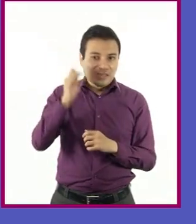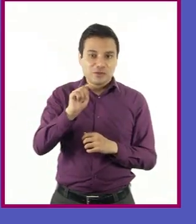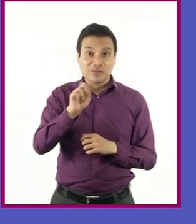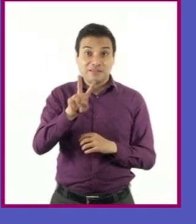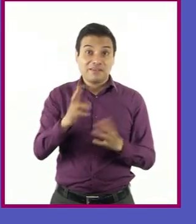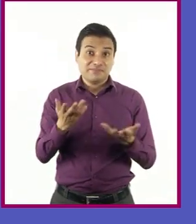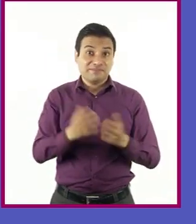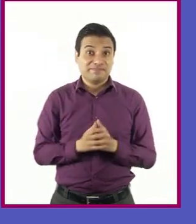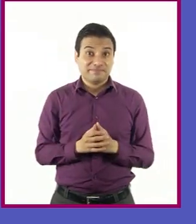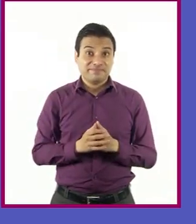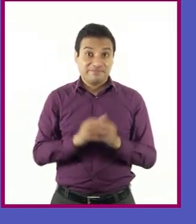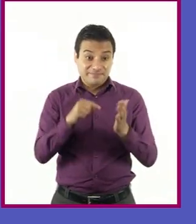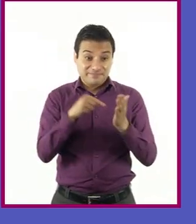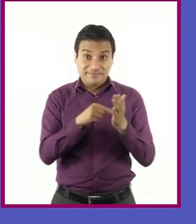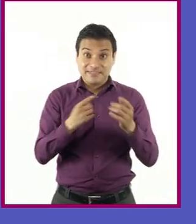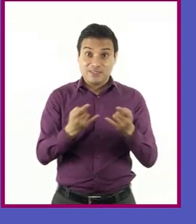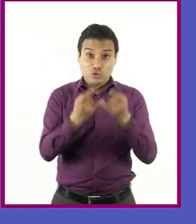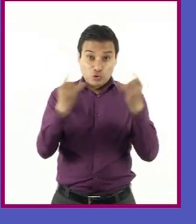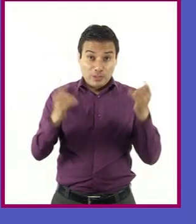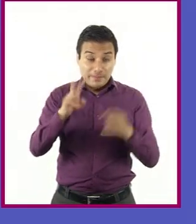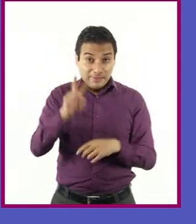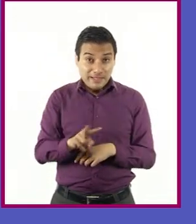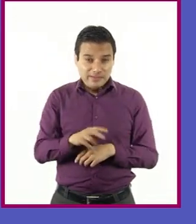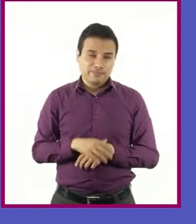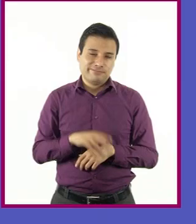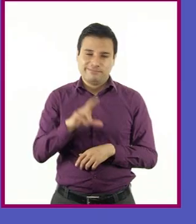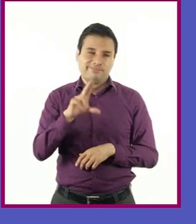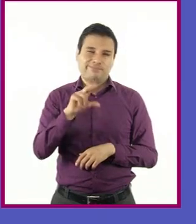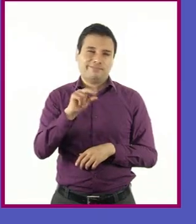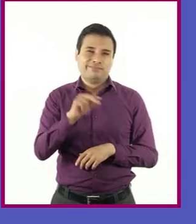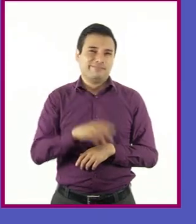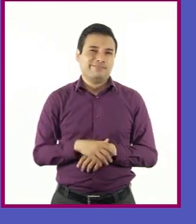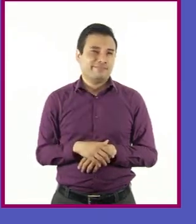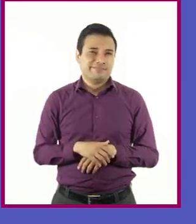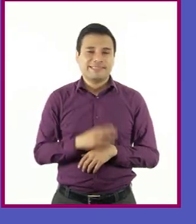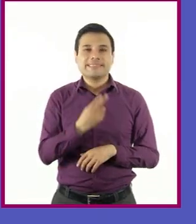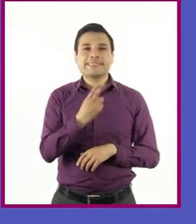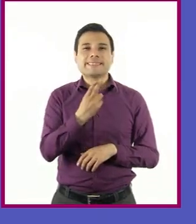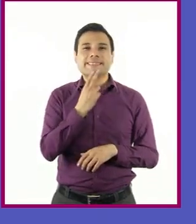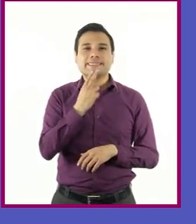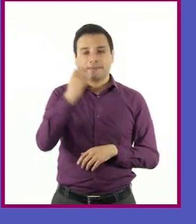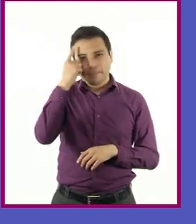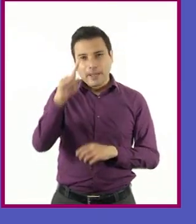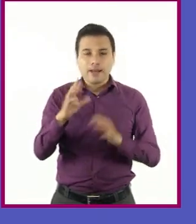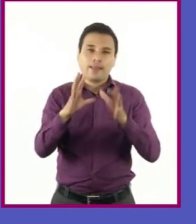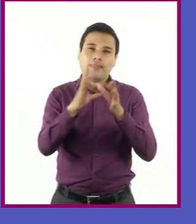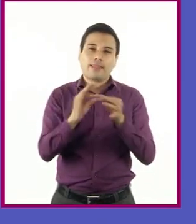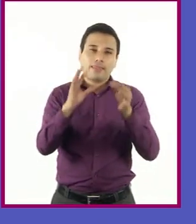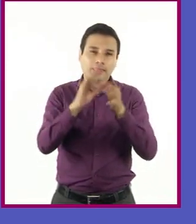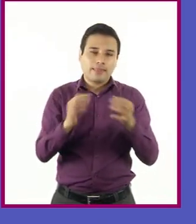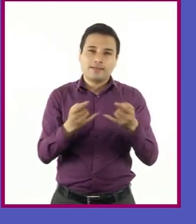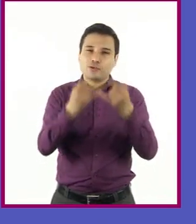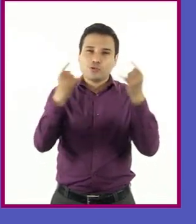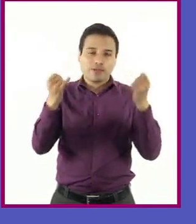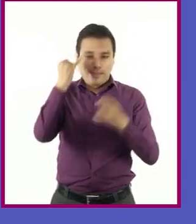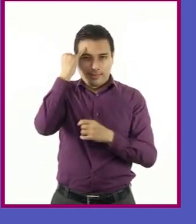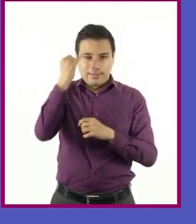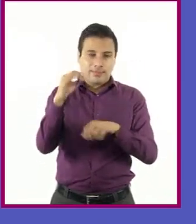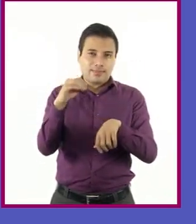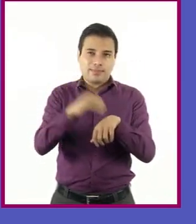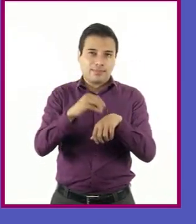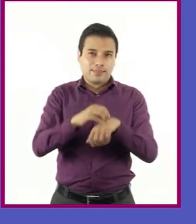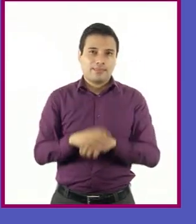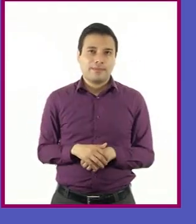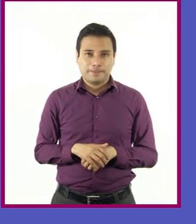Sus historias no siempre cuentan hechos reales, sino que sirven para el desarrollo de narraciones de ficción. Las historietas son objeto